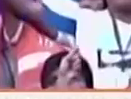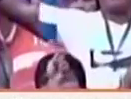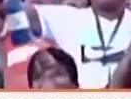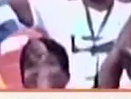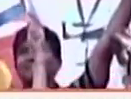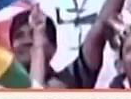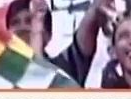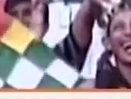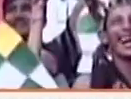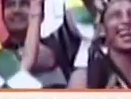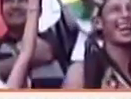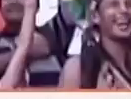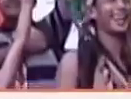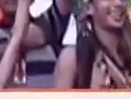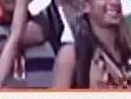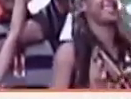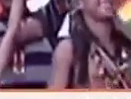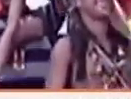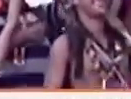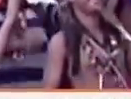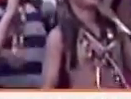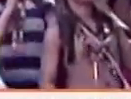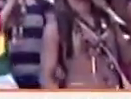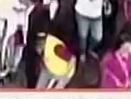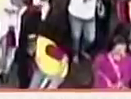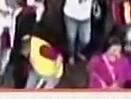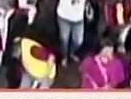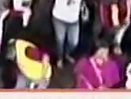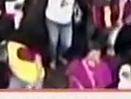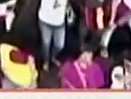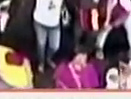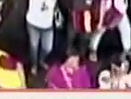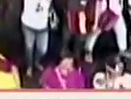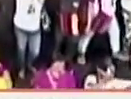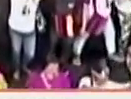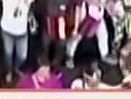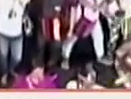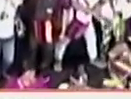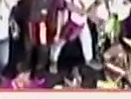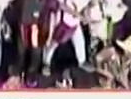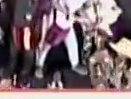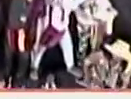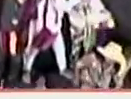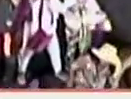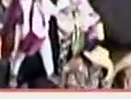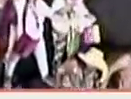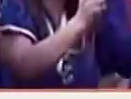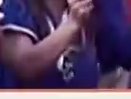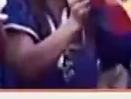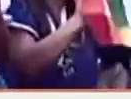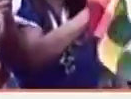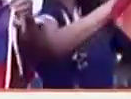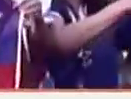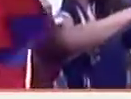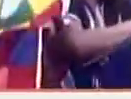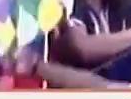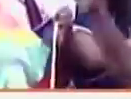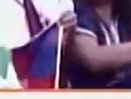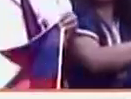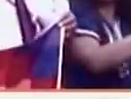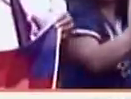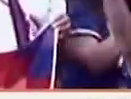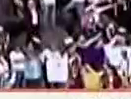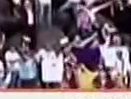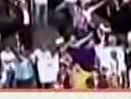le bajamos la cabeza ni la mirada a nadie. No hay imperio que pueda con los pueblos cuando los pueblos se alzan y se levantan. Ellos